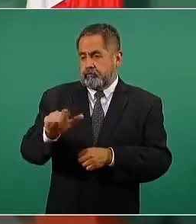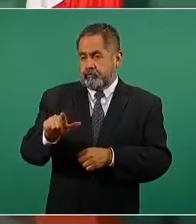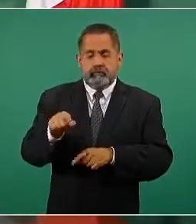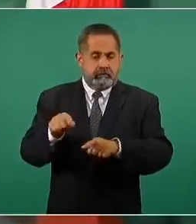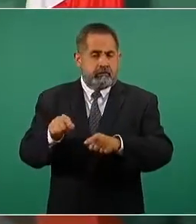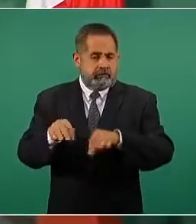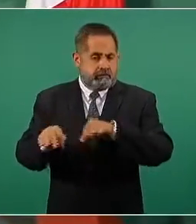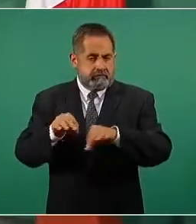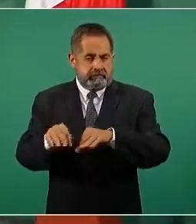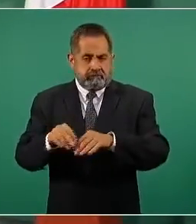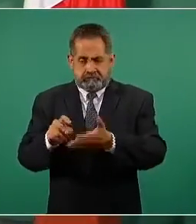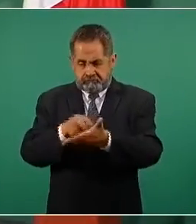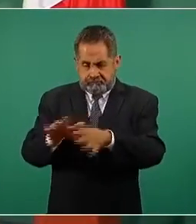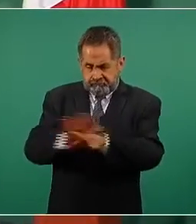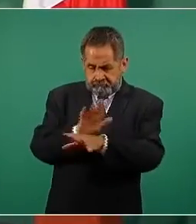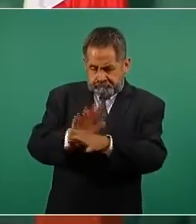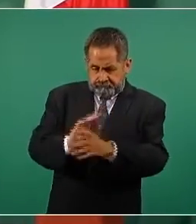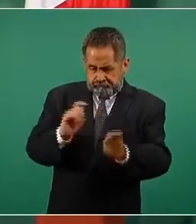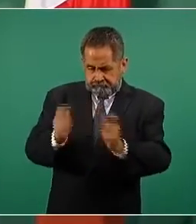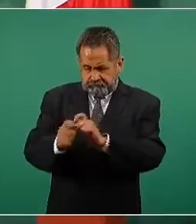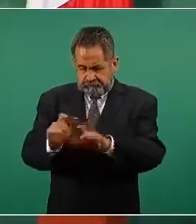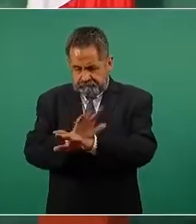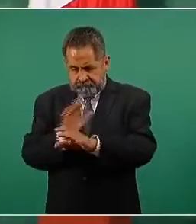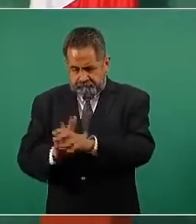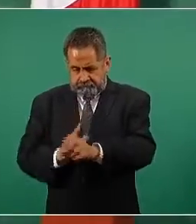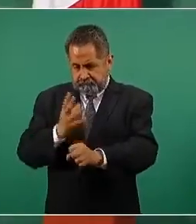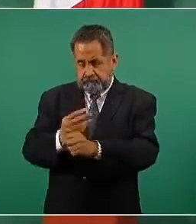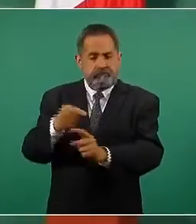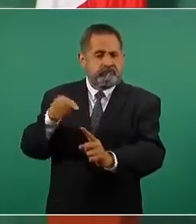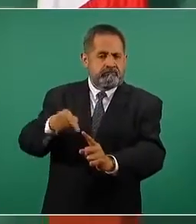Se llevó a cabo una reforma laboral